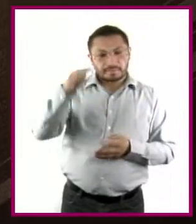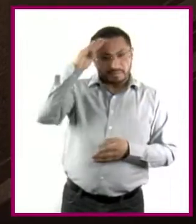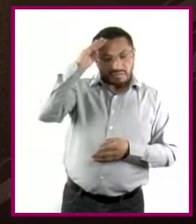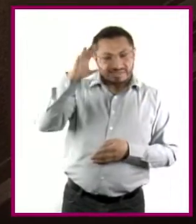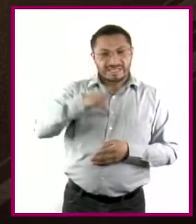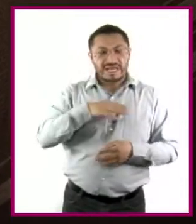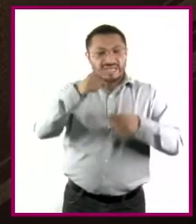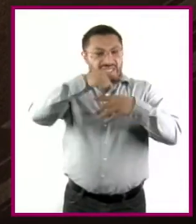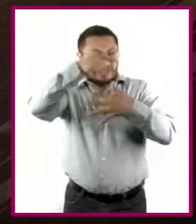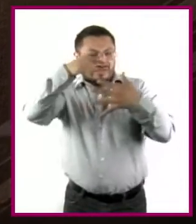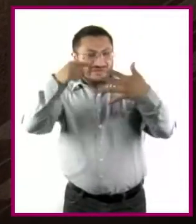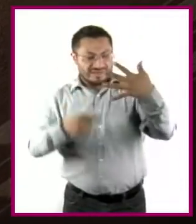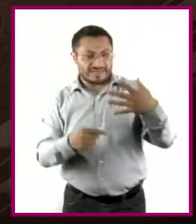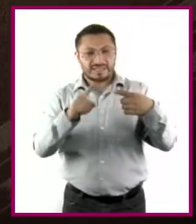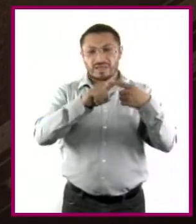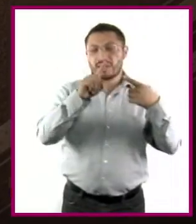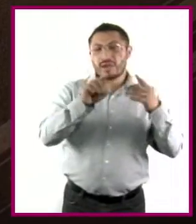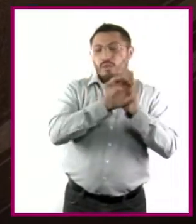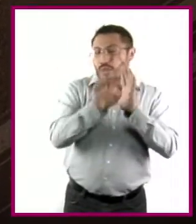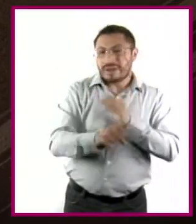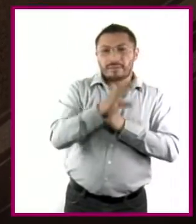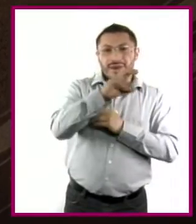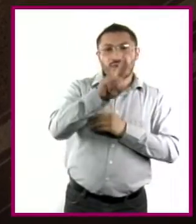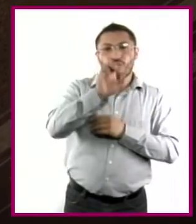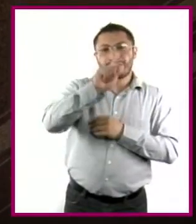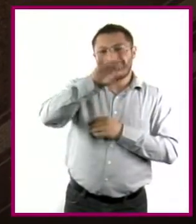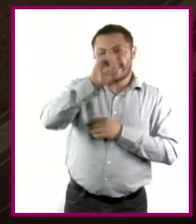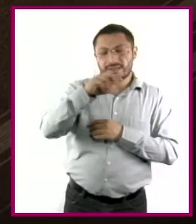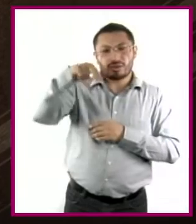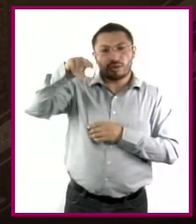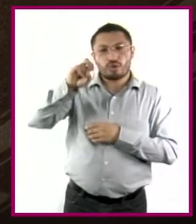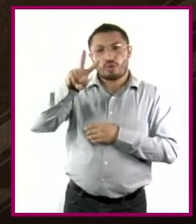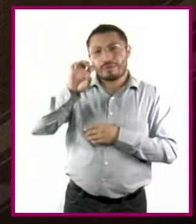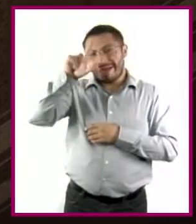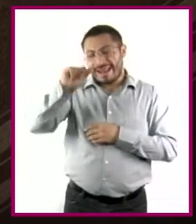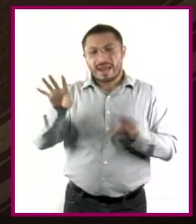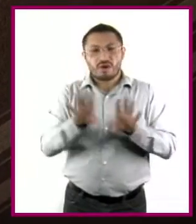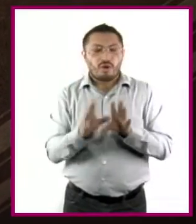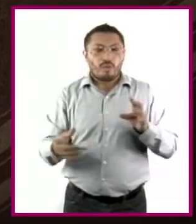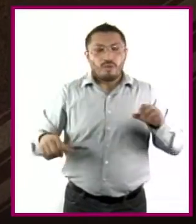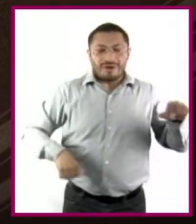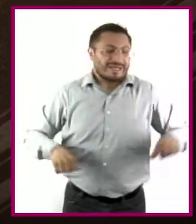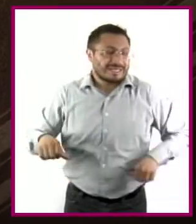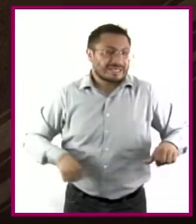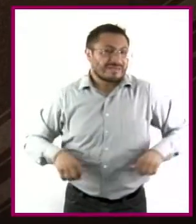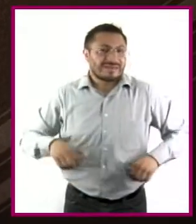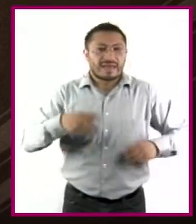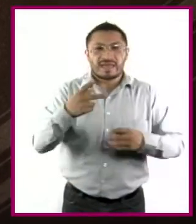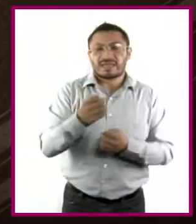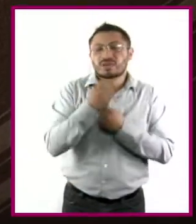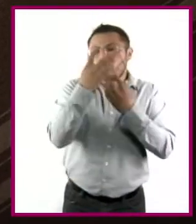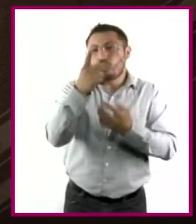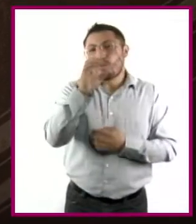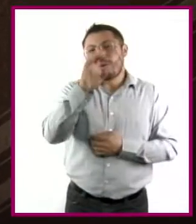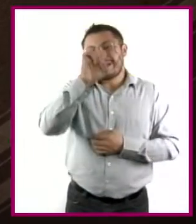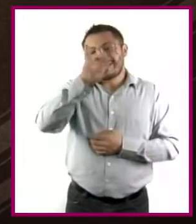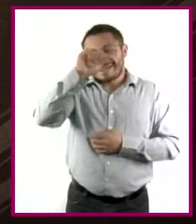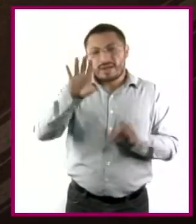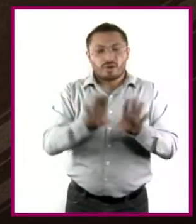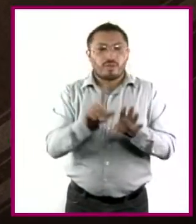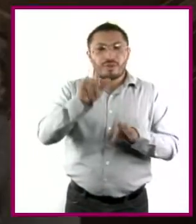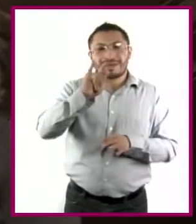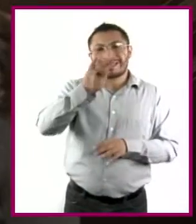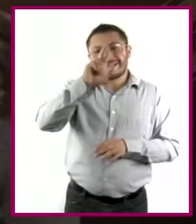el cuento y la novela se podrían describir como literatura de acciones, y la poesía, a grandes rasgos, como literatura de